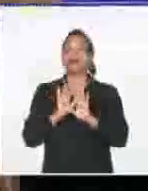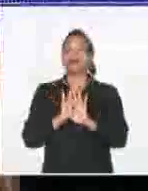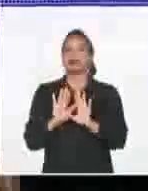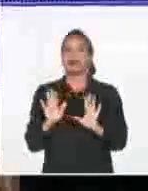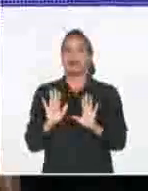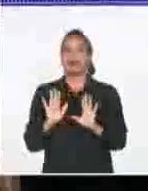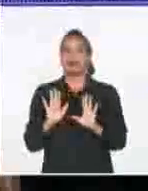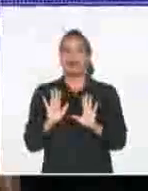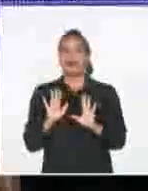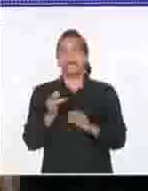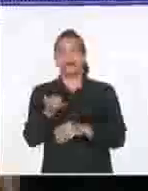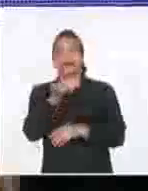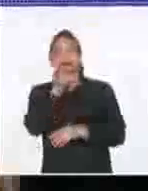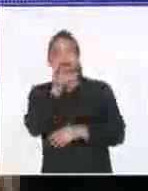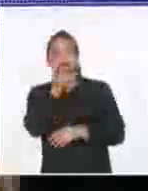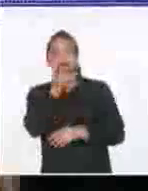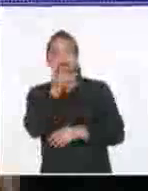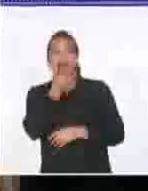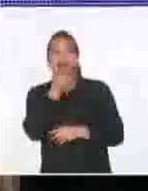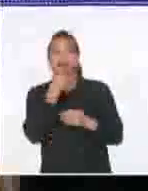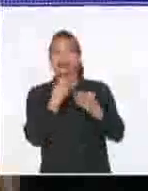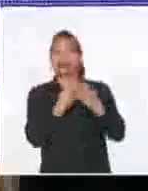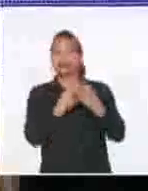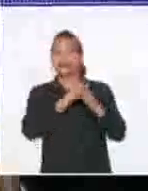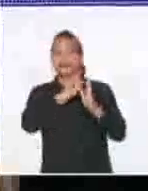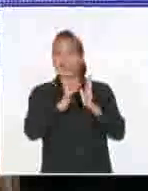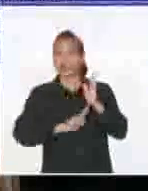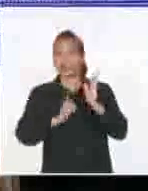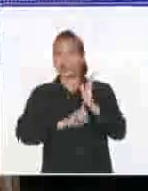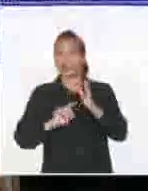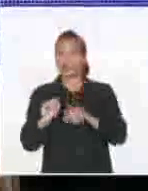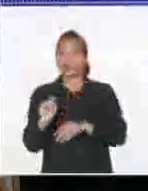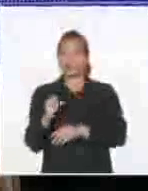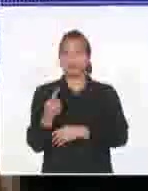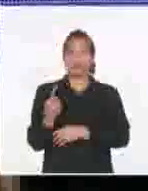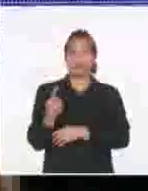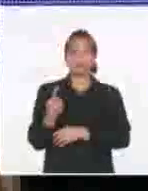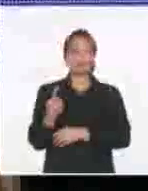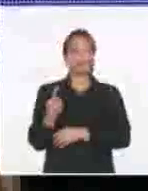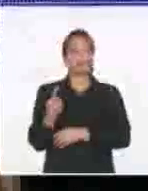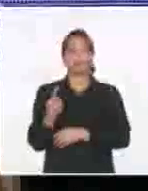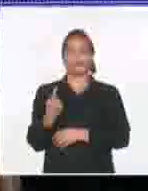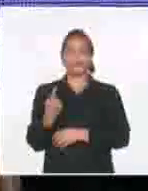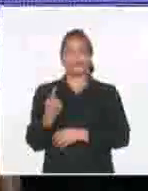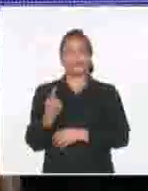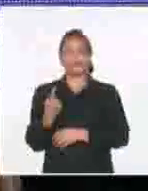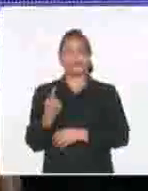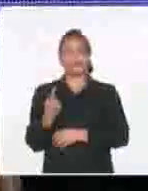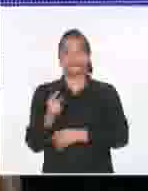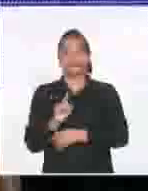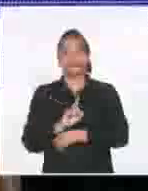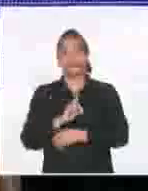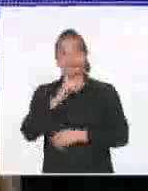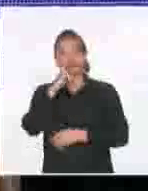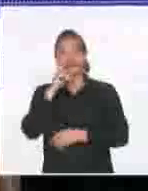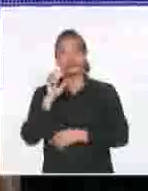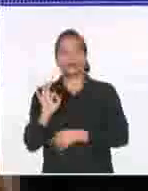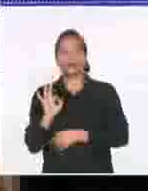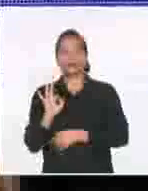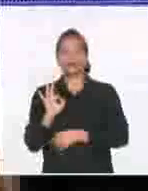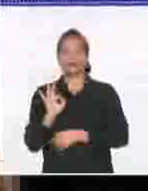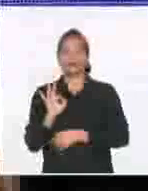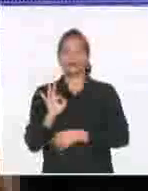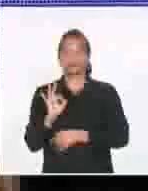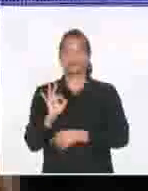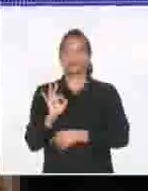sistema eléctrico, los daños que reporta la UNE, la Unión Nacional